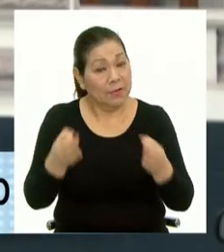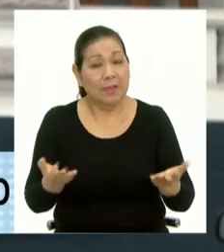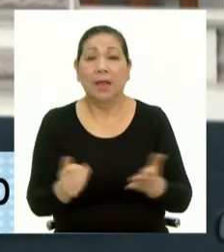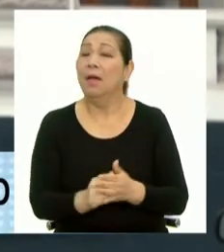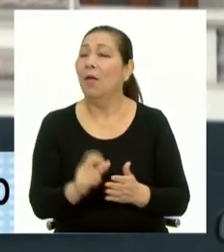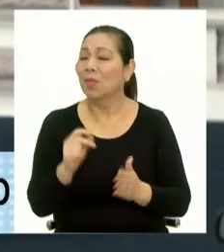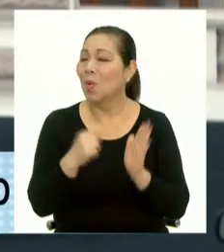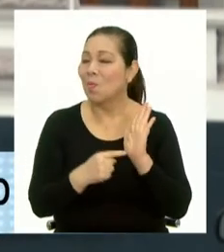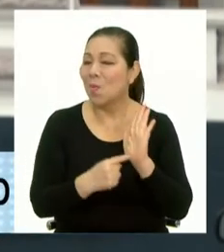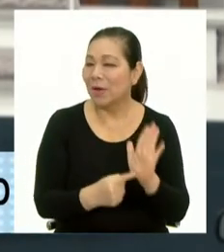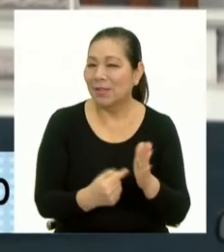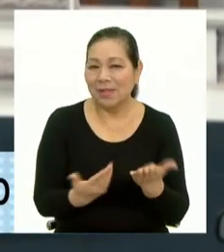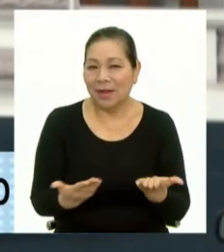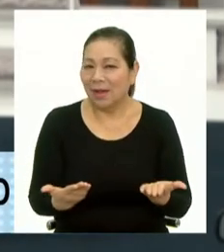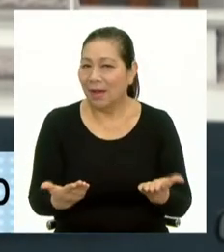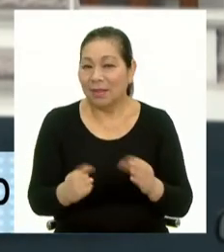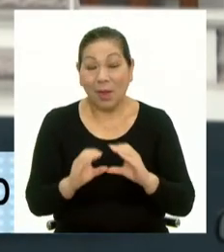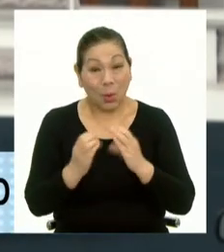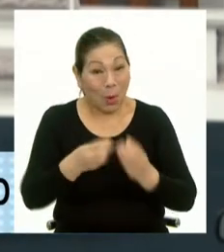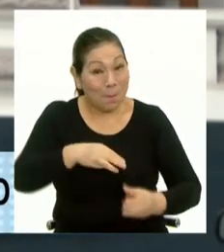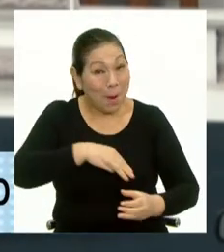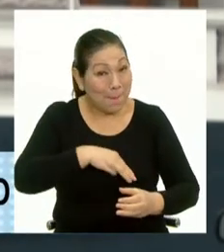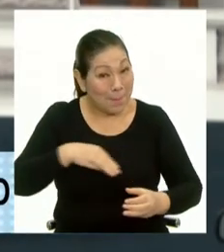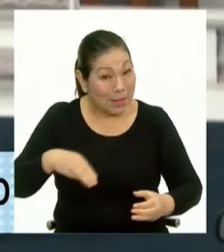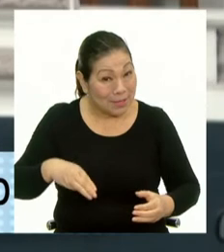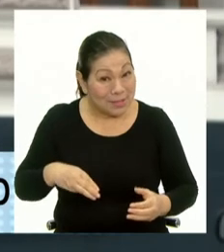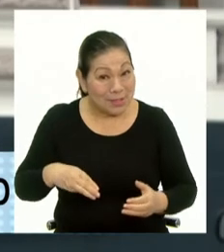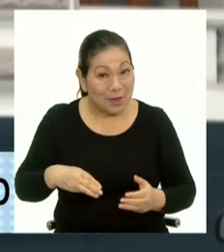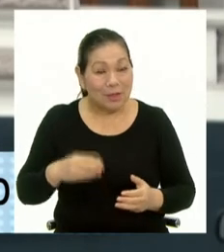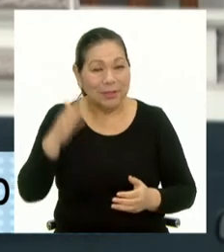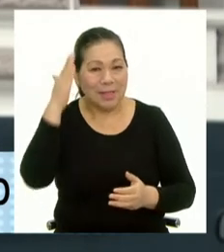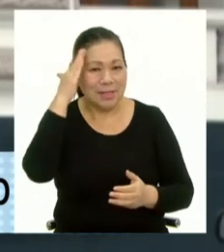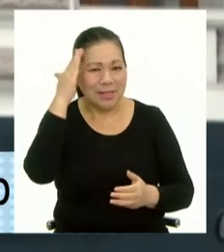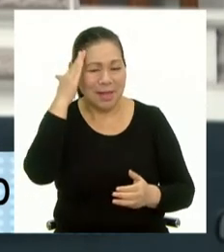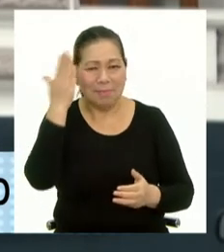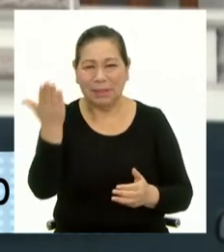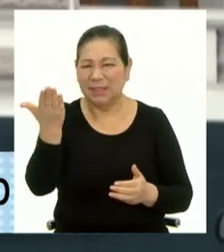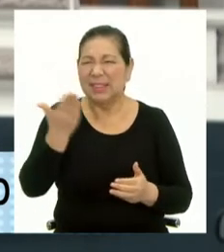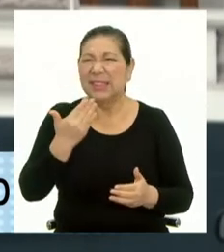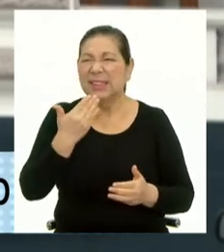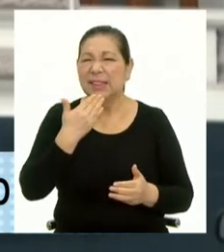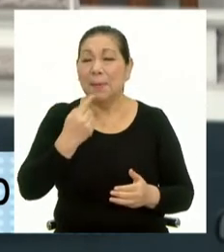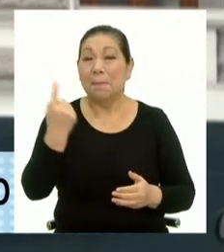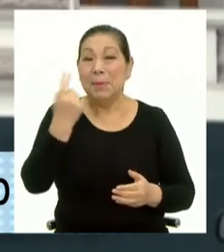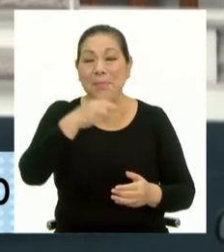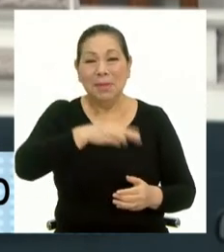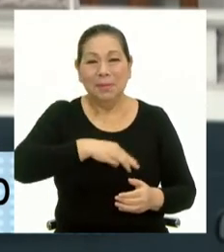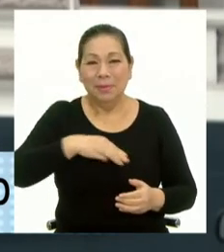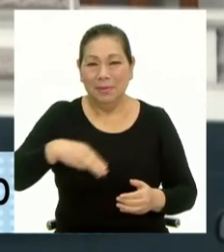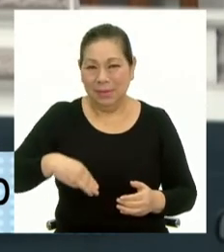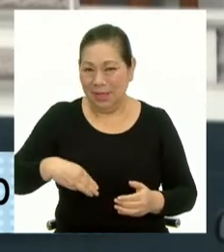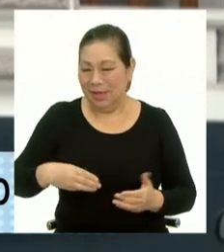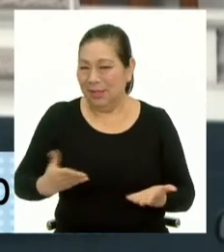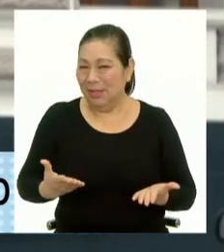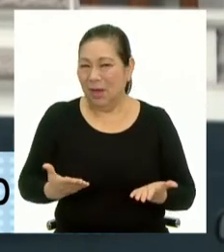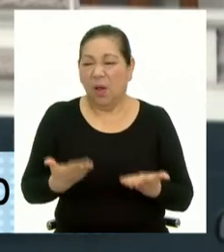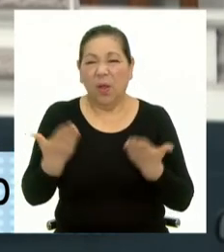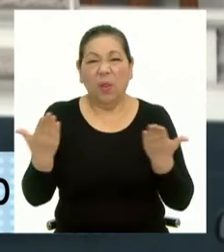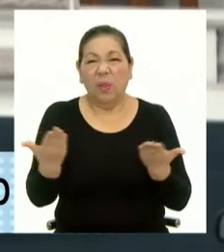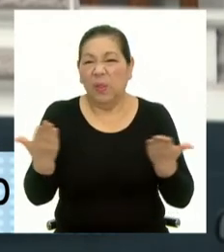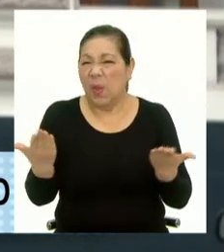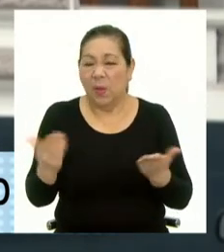realidad muestra que este gabinete, desde el momento que se supo quién iba a ser el primer ministro, y donde